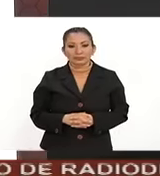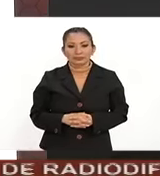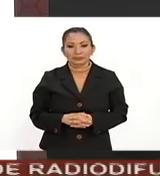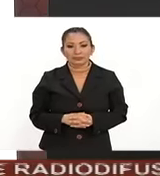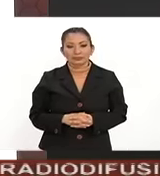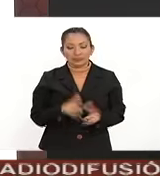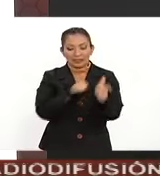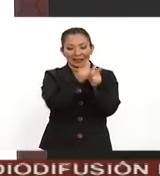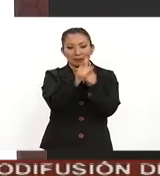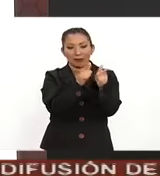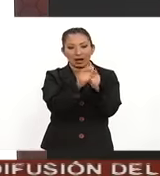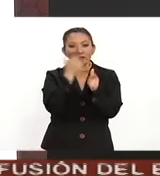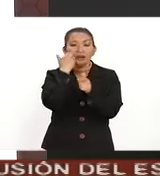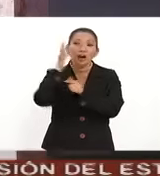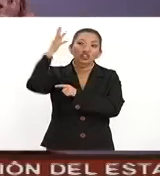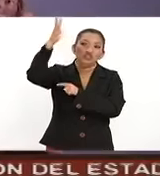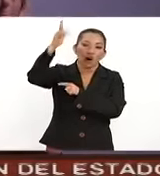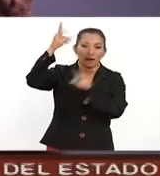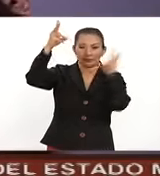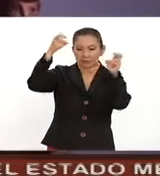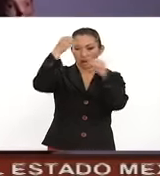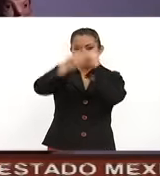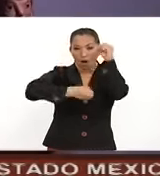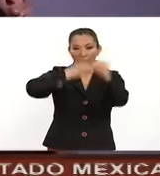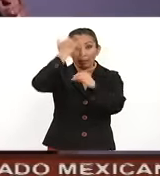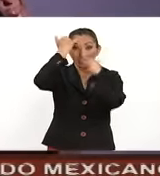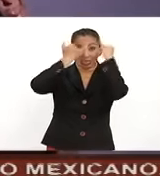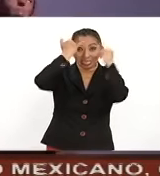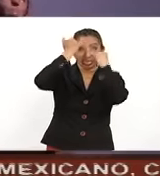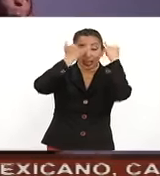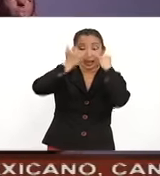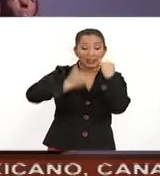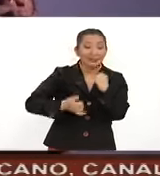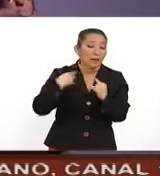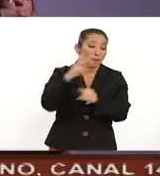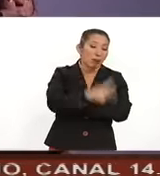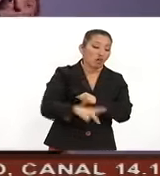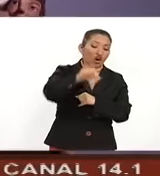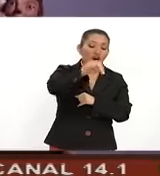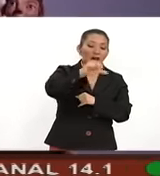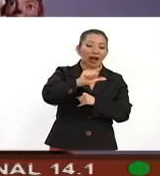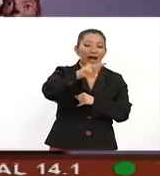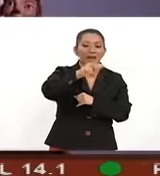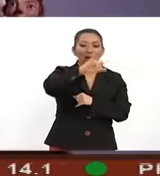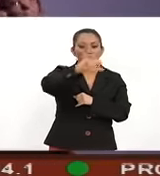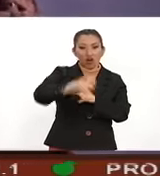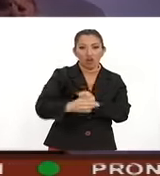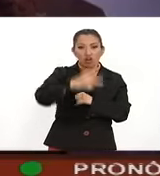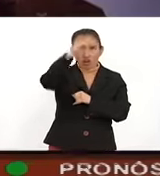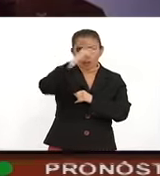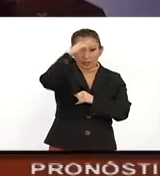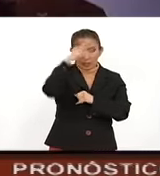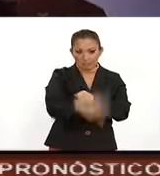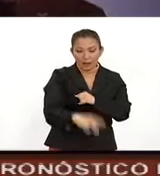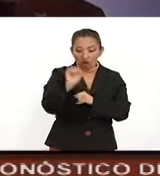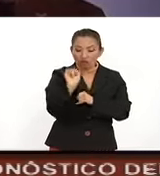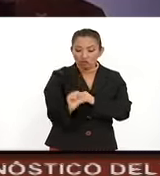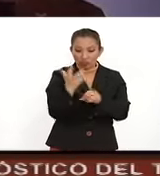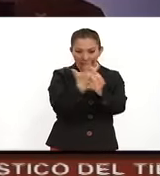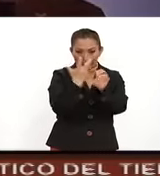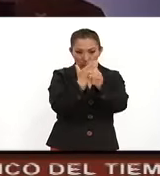Los gemelos en busca del sol es una obra basada en un mito del pueblo navajo, que es una cultura que está ubicada al norte de nuestro país y al sur de